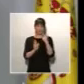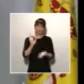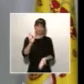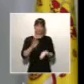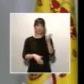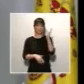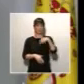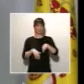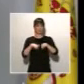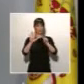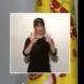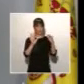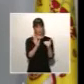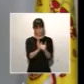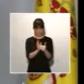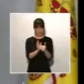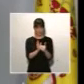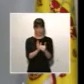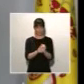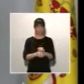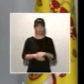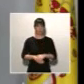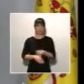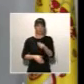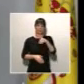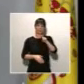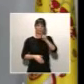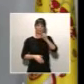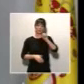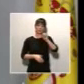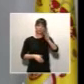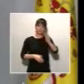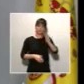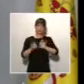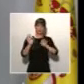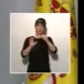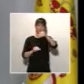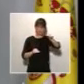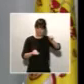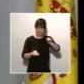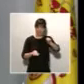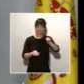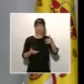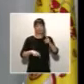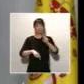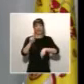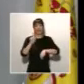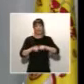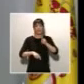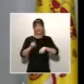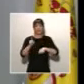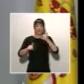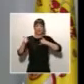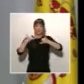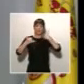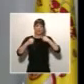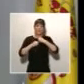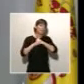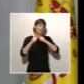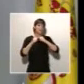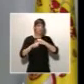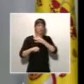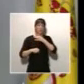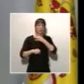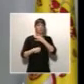Ha aumentado un 103%. Ahora hay veces que el sistema no puede con tantas llamadas y lo único que decimos es que